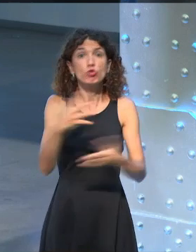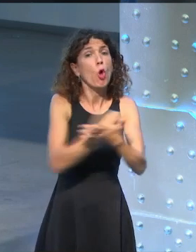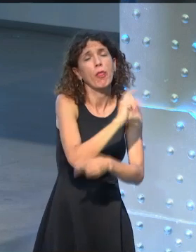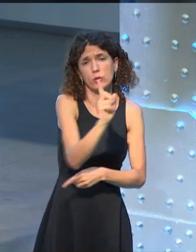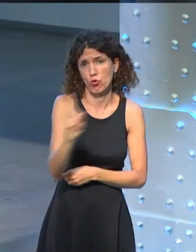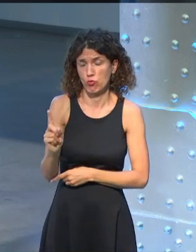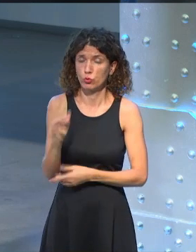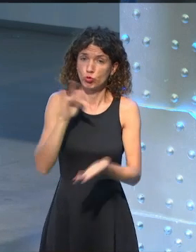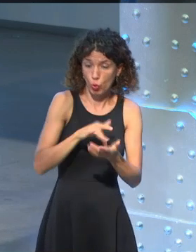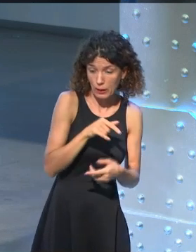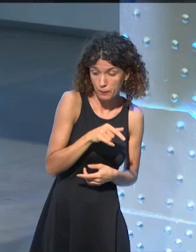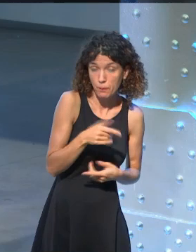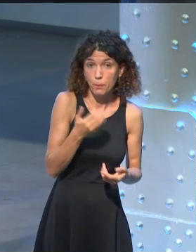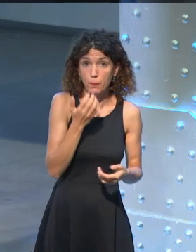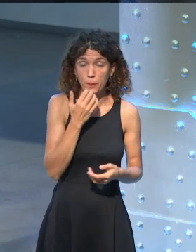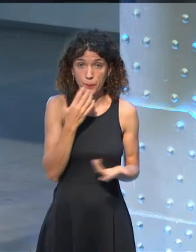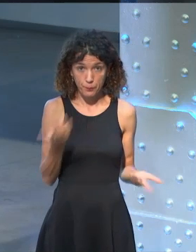todas. Algo está pasando,